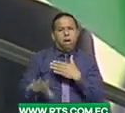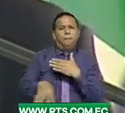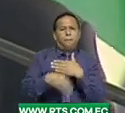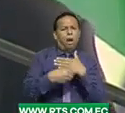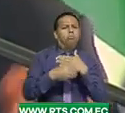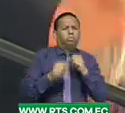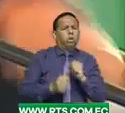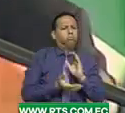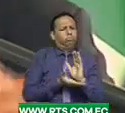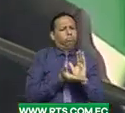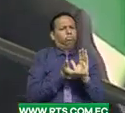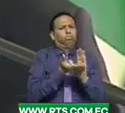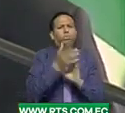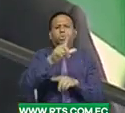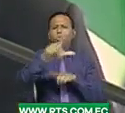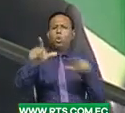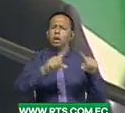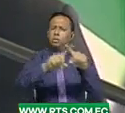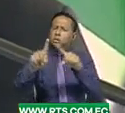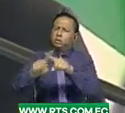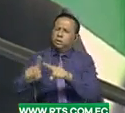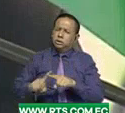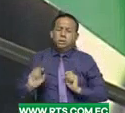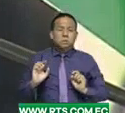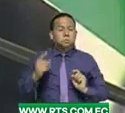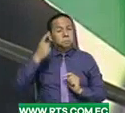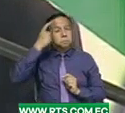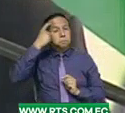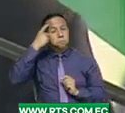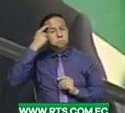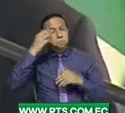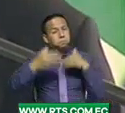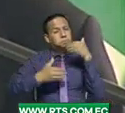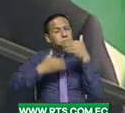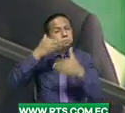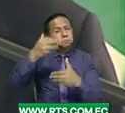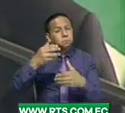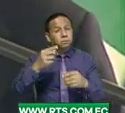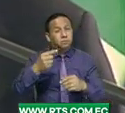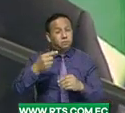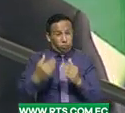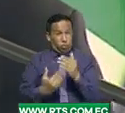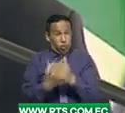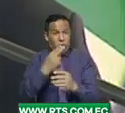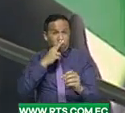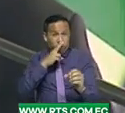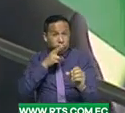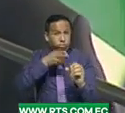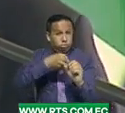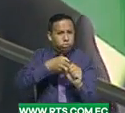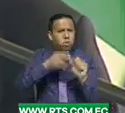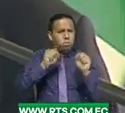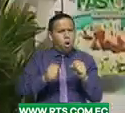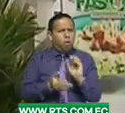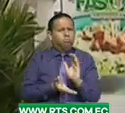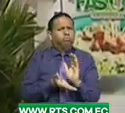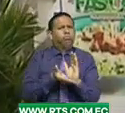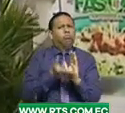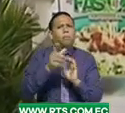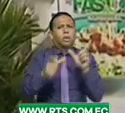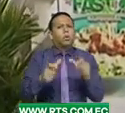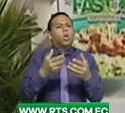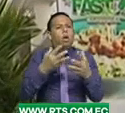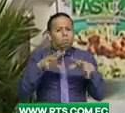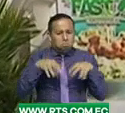que nos pronosticamos que esta gasolina va a incrementarse su consumo. Esta